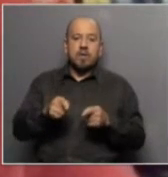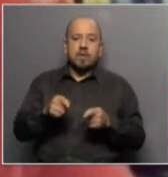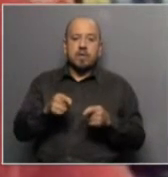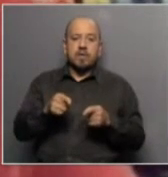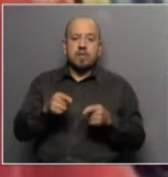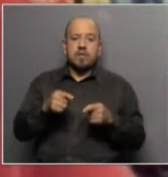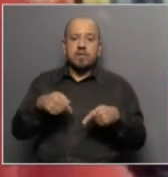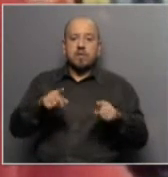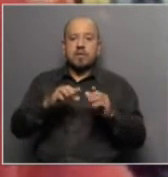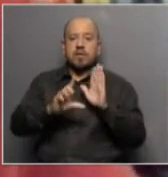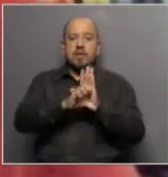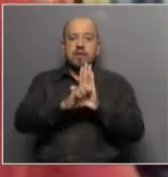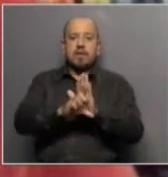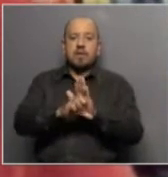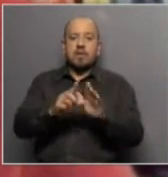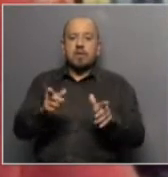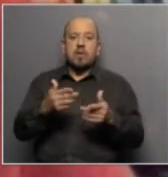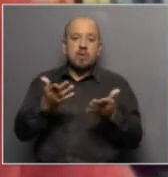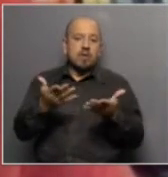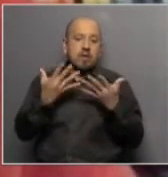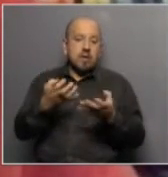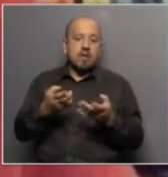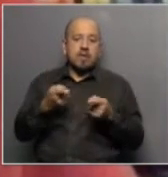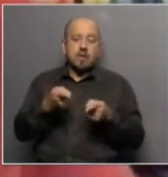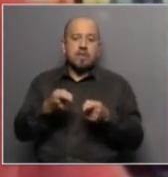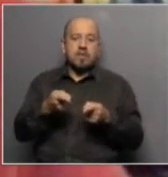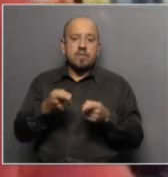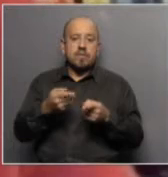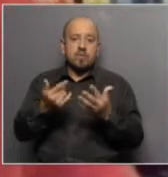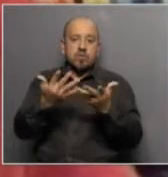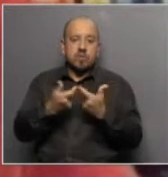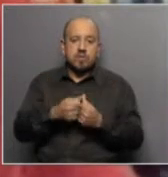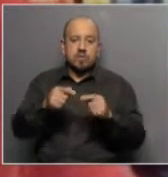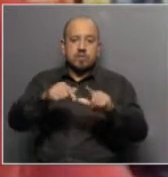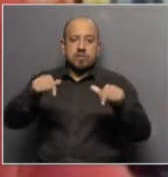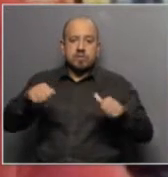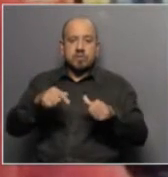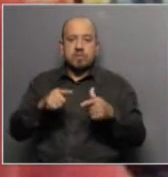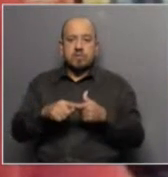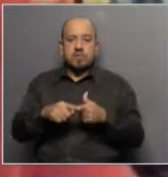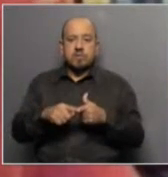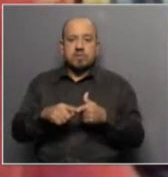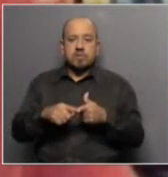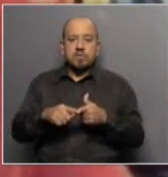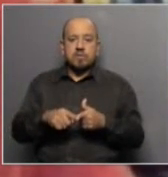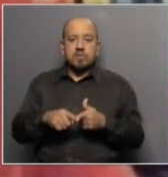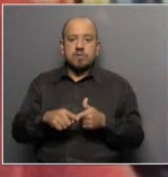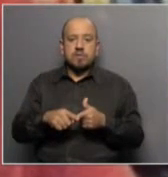Ley de Ordenamiento Territorial apostó a eso, apostó justamente a poder tener un horizonte para